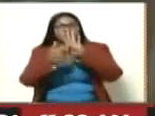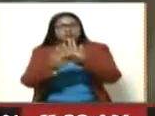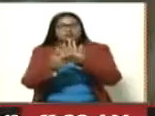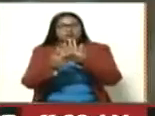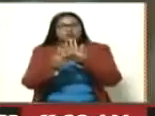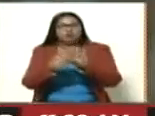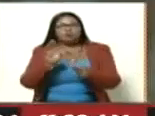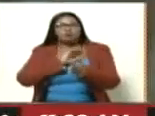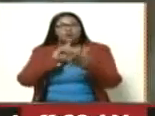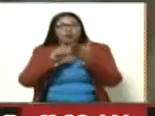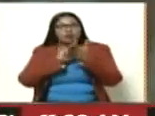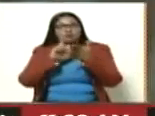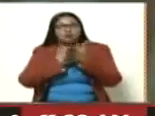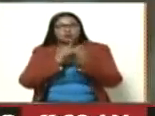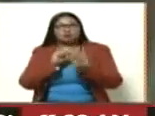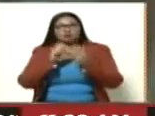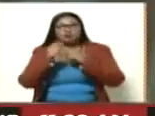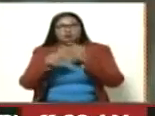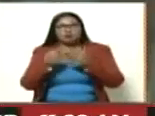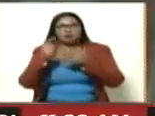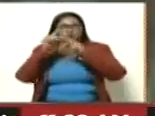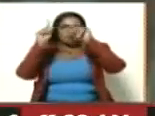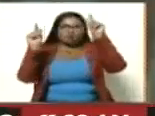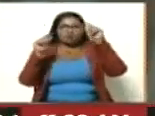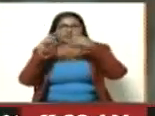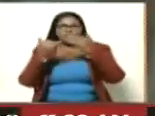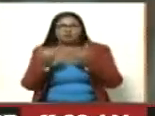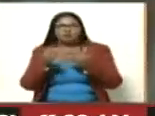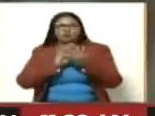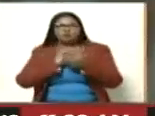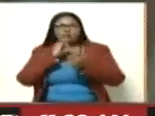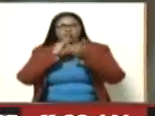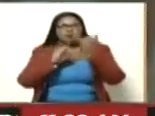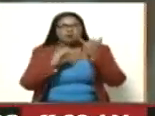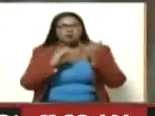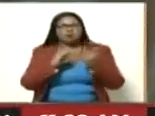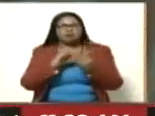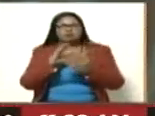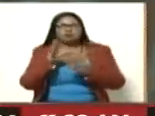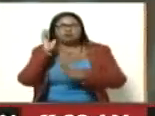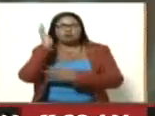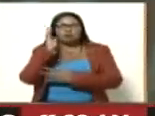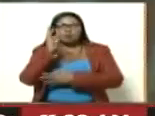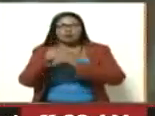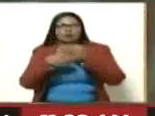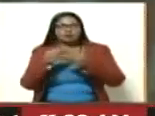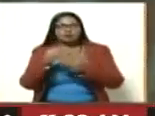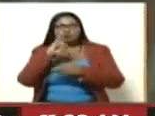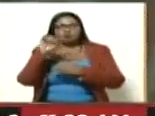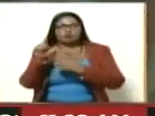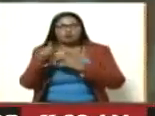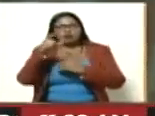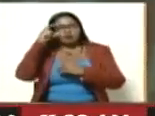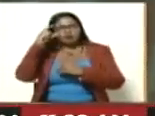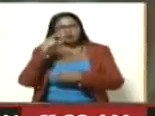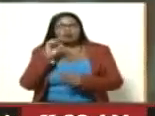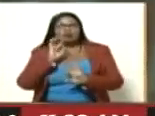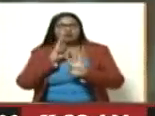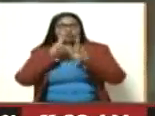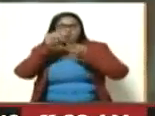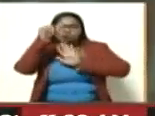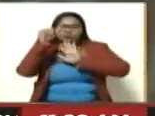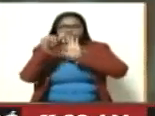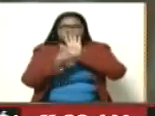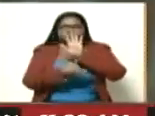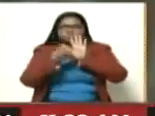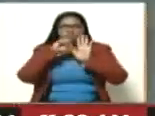de su libro Irreversibilidad, como la luna llena, crónicas de la última proclama, escrito por Jorge Arriaza. Ya él contaba así